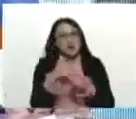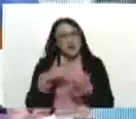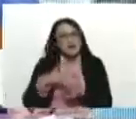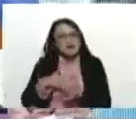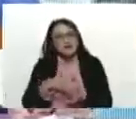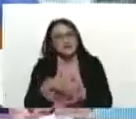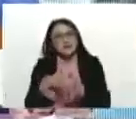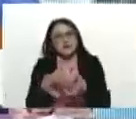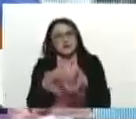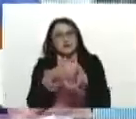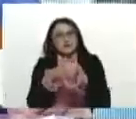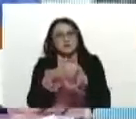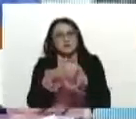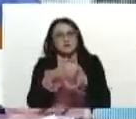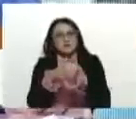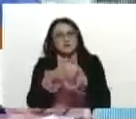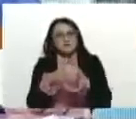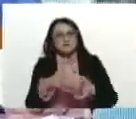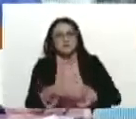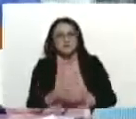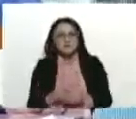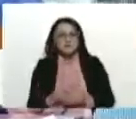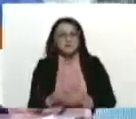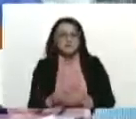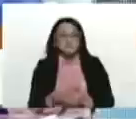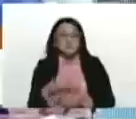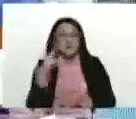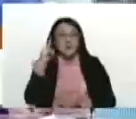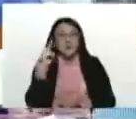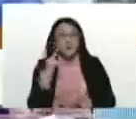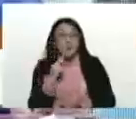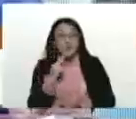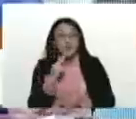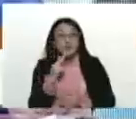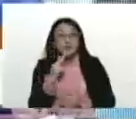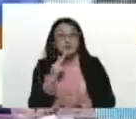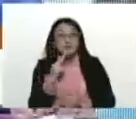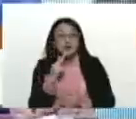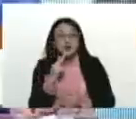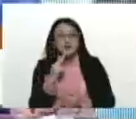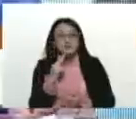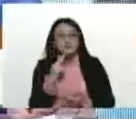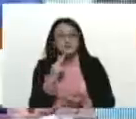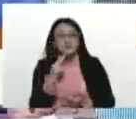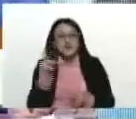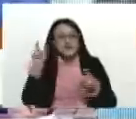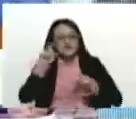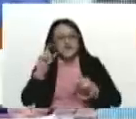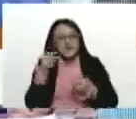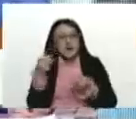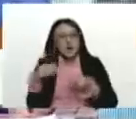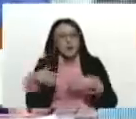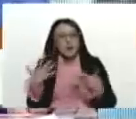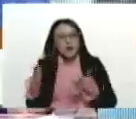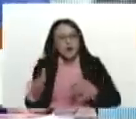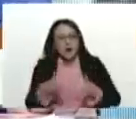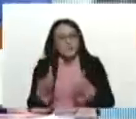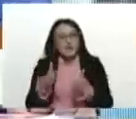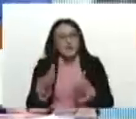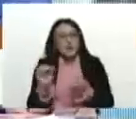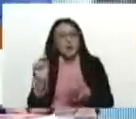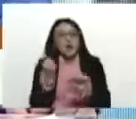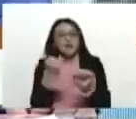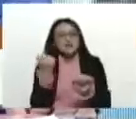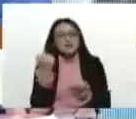en esto Bolívar nos ha señalado el camino ante imperialista Bolívar fue un gran antiimperialista